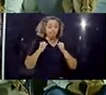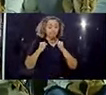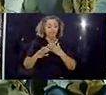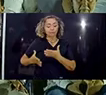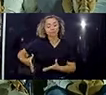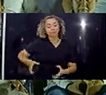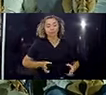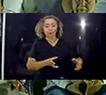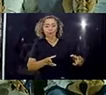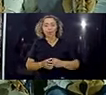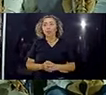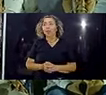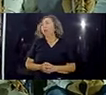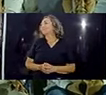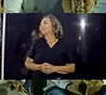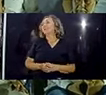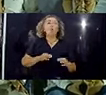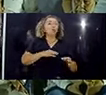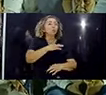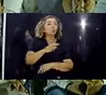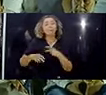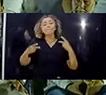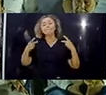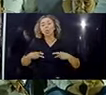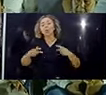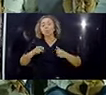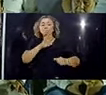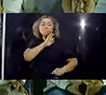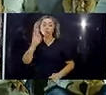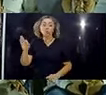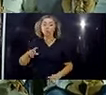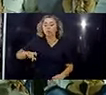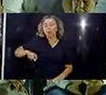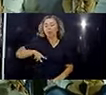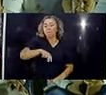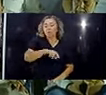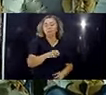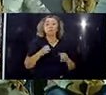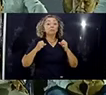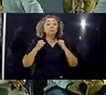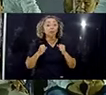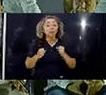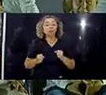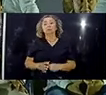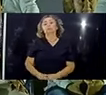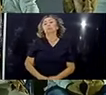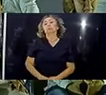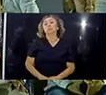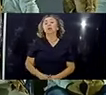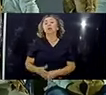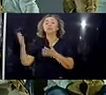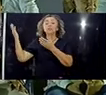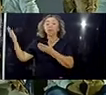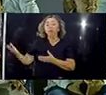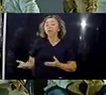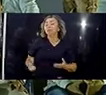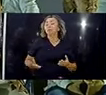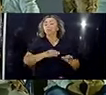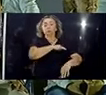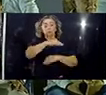cualquiera puede caminar seguro en esa calle pues vamos a traer a todas las colonias del sur de